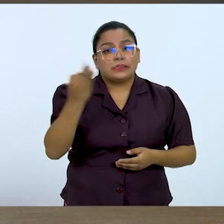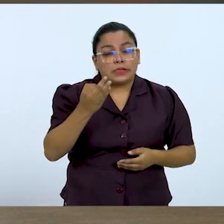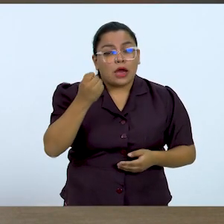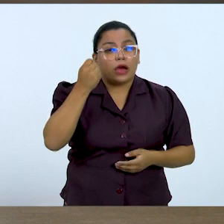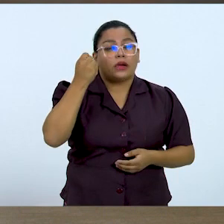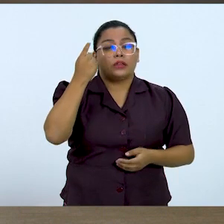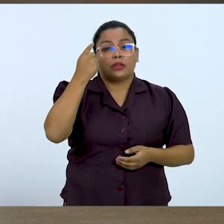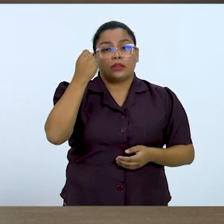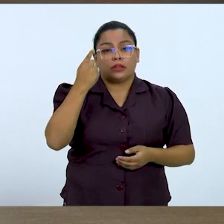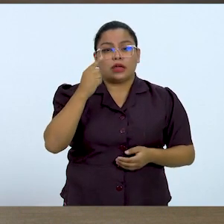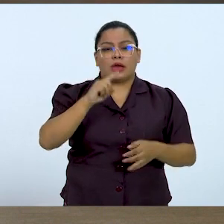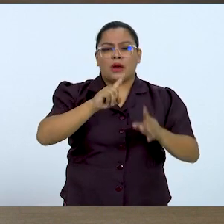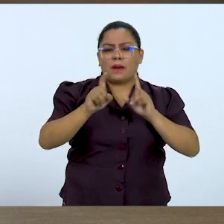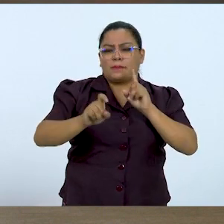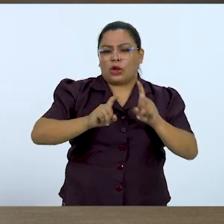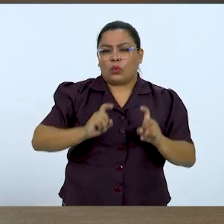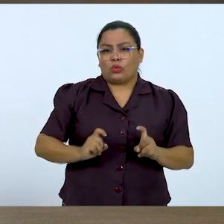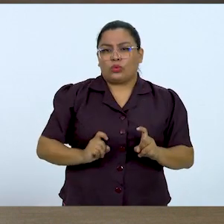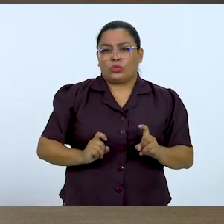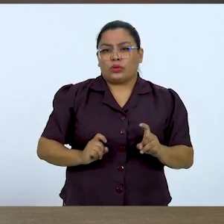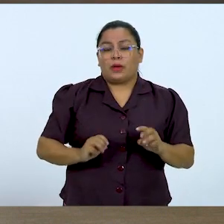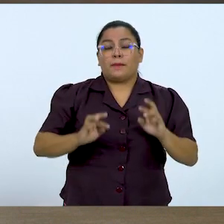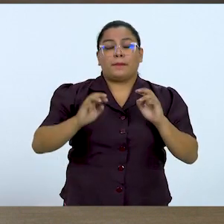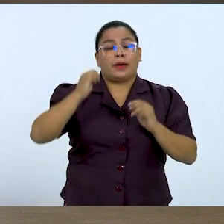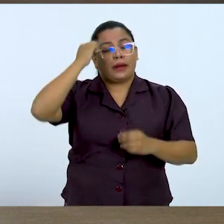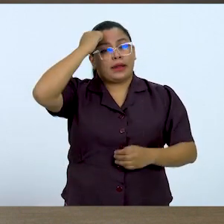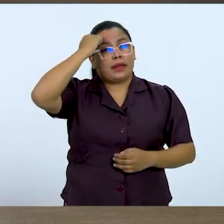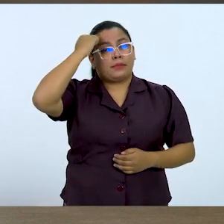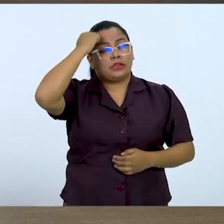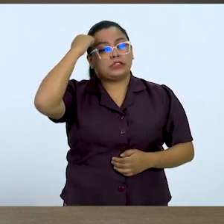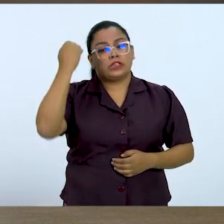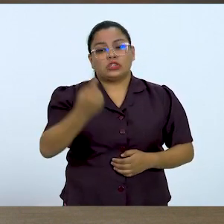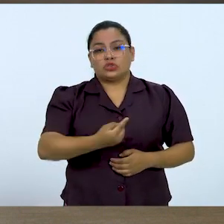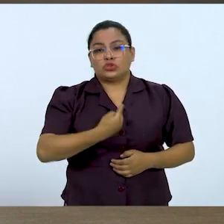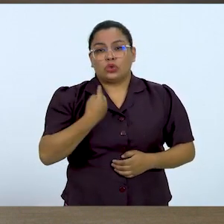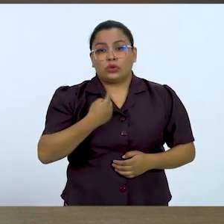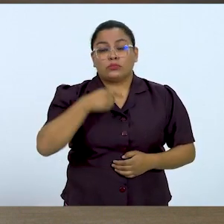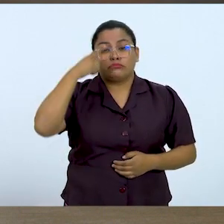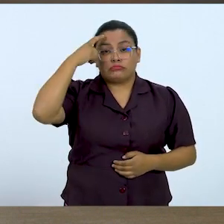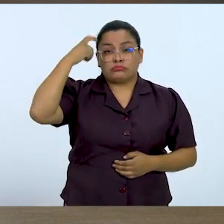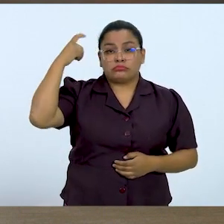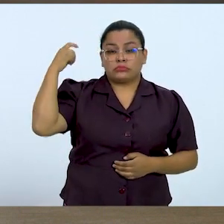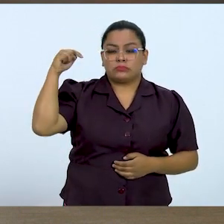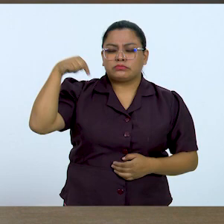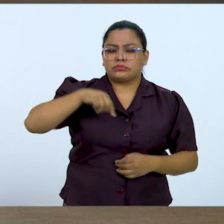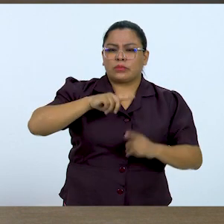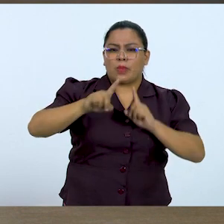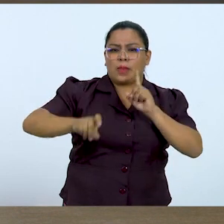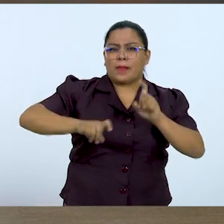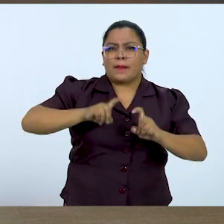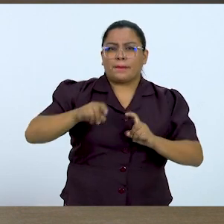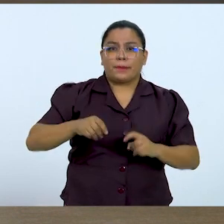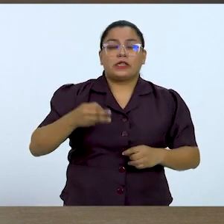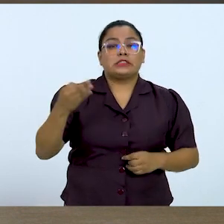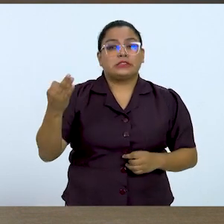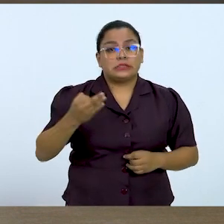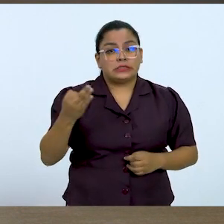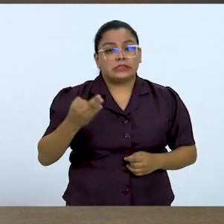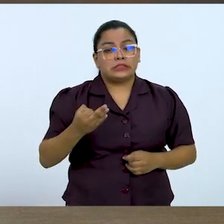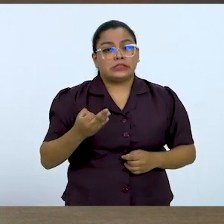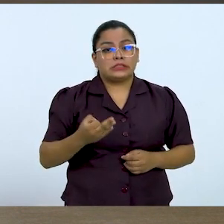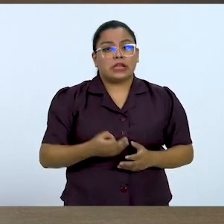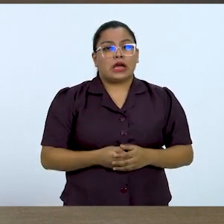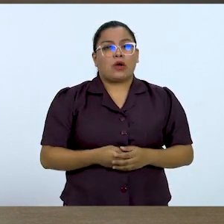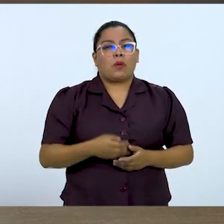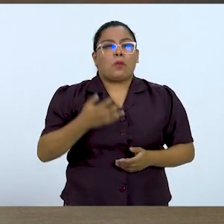necesario considerar algunas preguntas. Para el aprendizaje individual, recuerda que estas preguntas deben